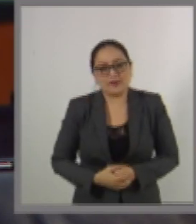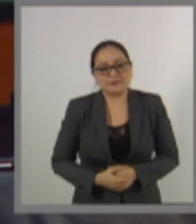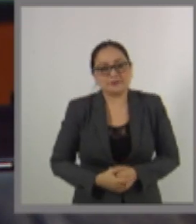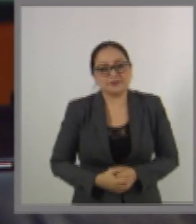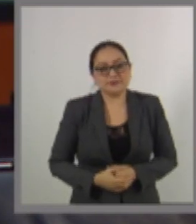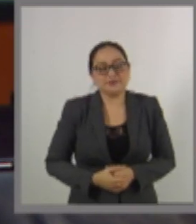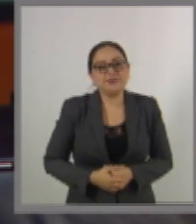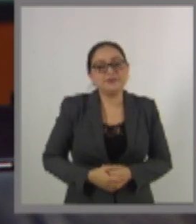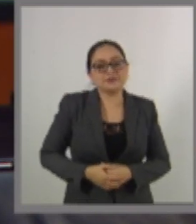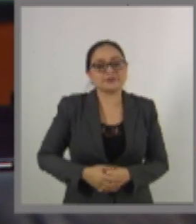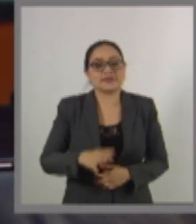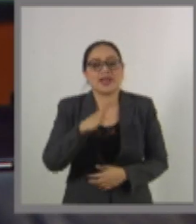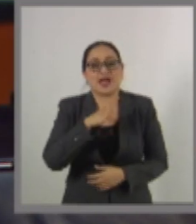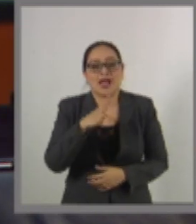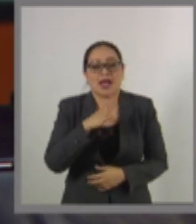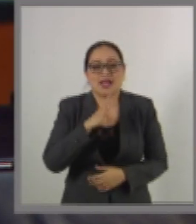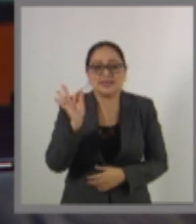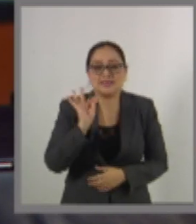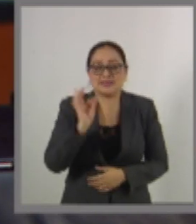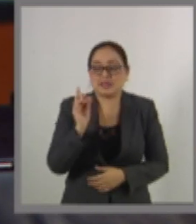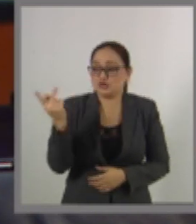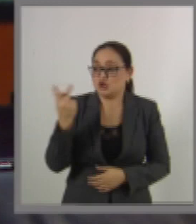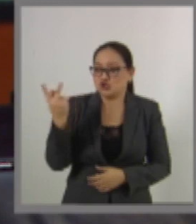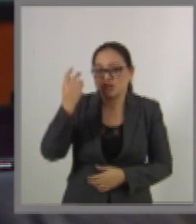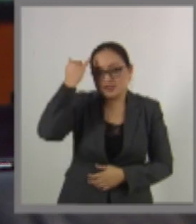Tuvimos diferencias desde el punto de vista